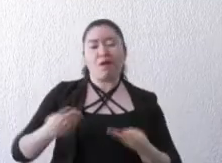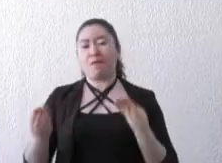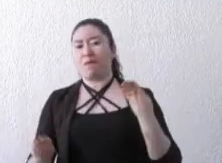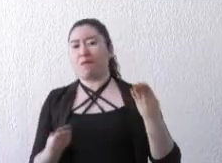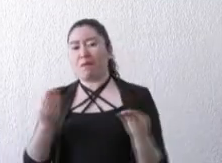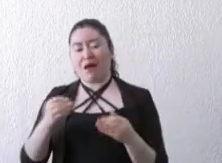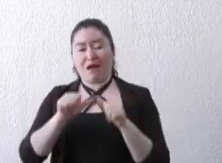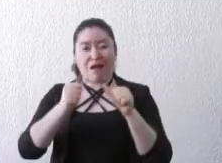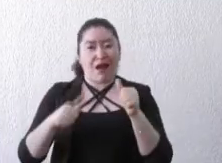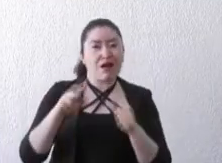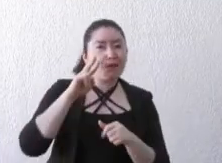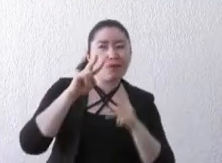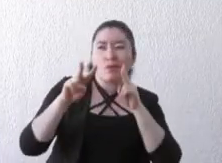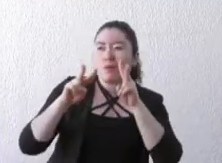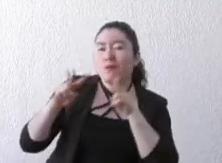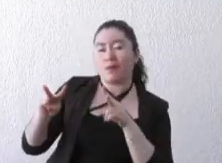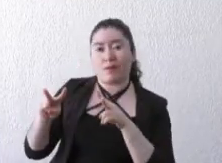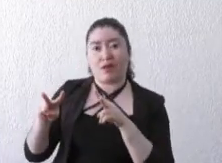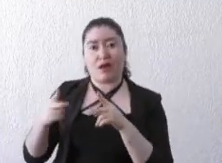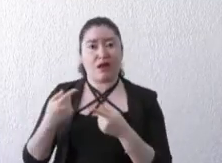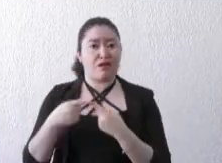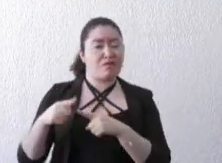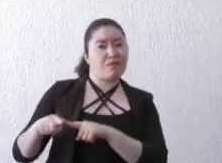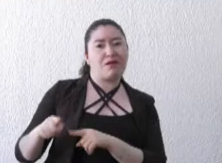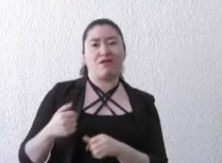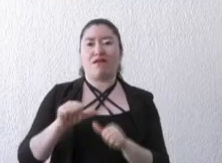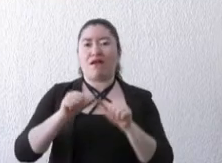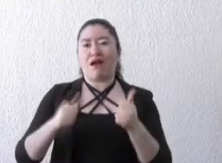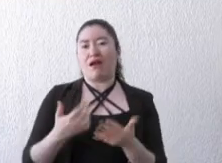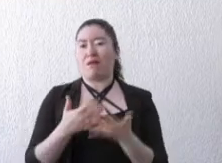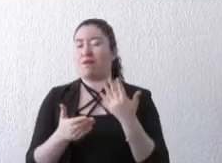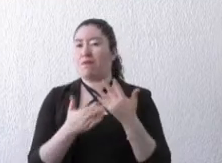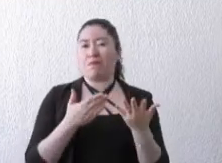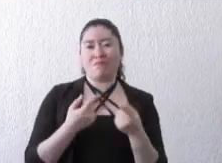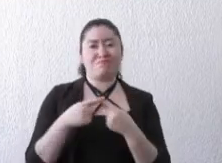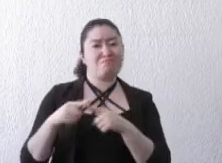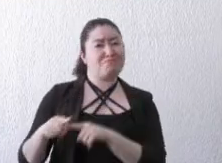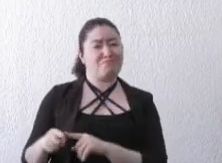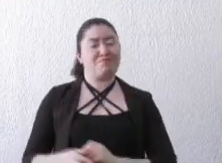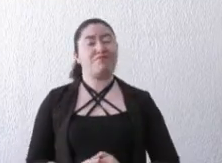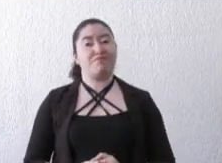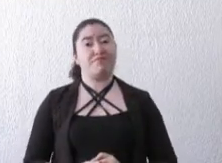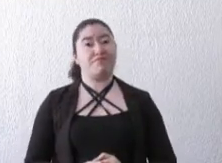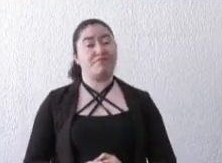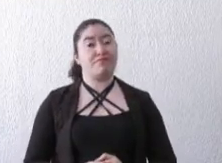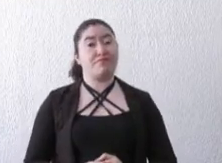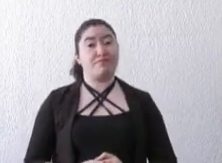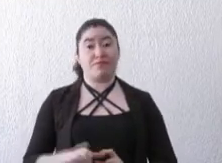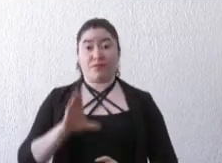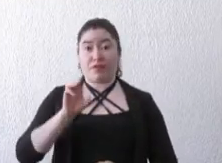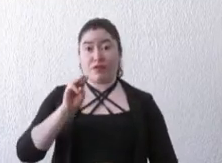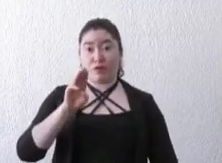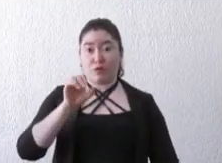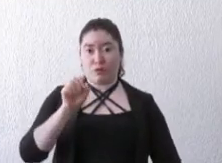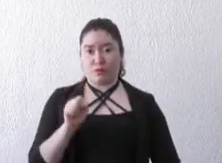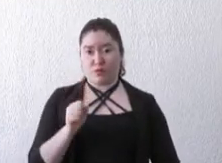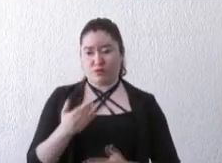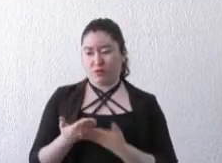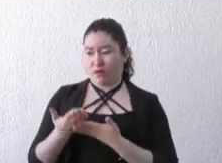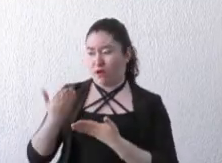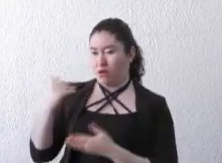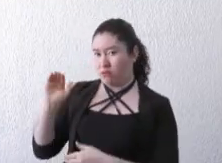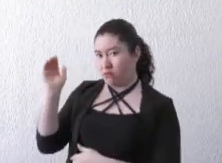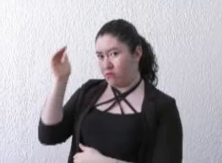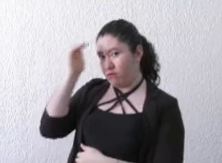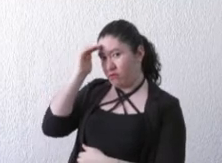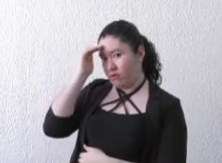visuales, arte contemporáneo y múltiples manifestaciones contemporáneas. El cosmos, como lo conocíamos antes, es